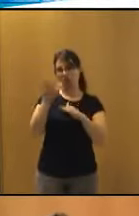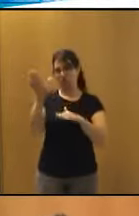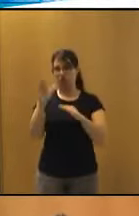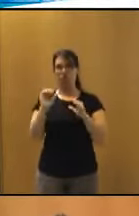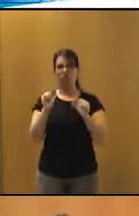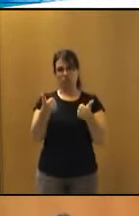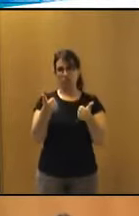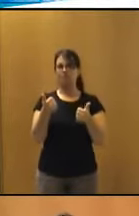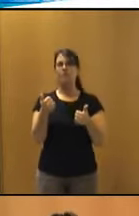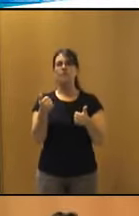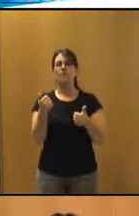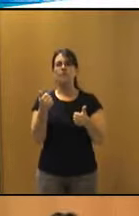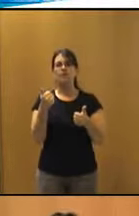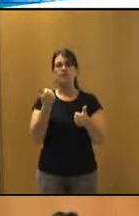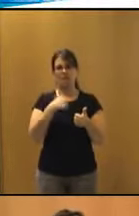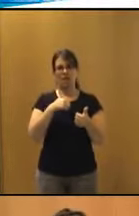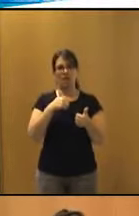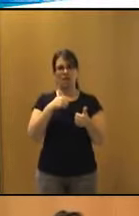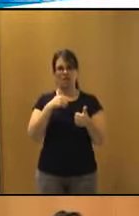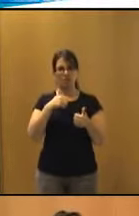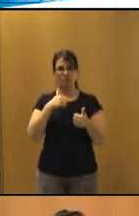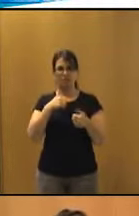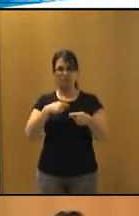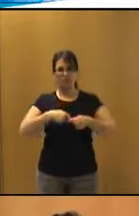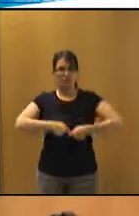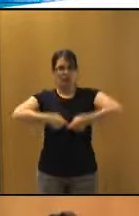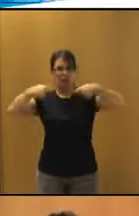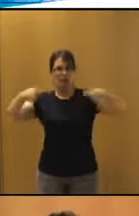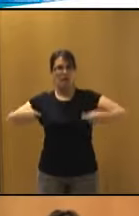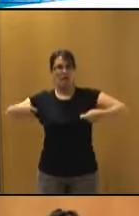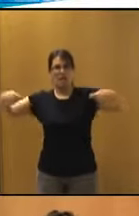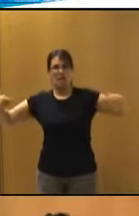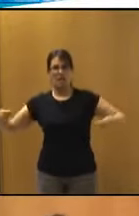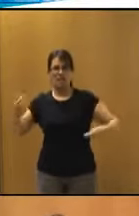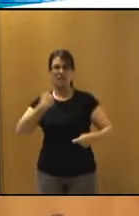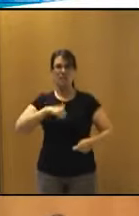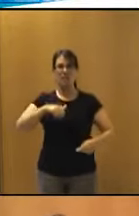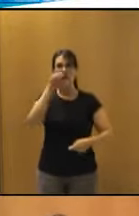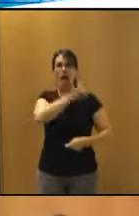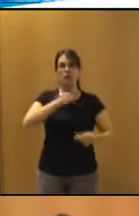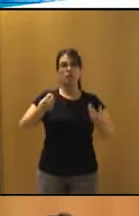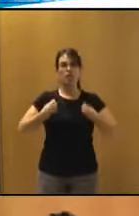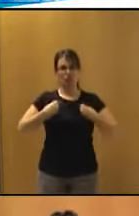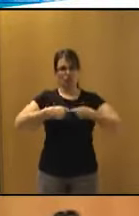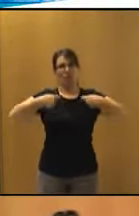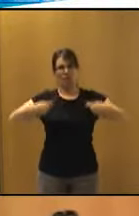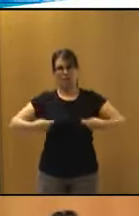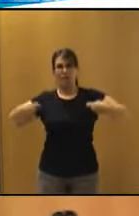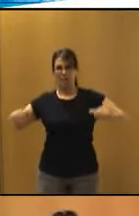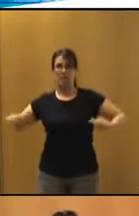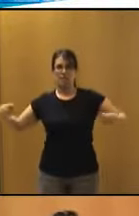de los 65 años, se ha dilatado, por lo tanto, mucho. O sea, cada vez se han ganado muchos años de